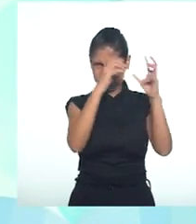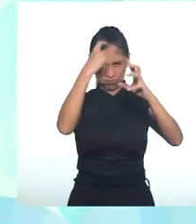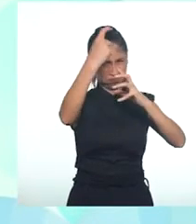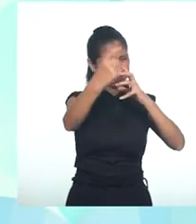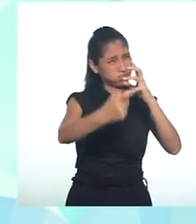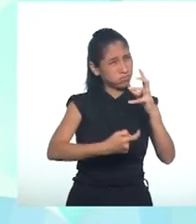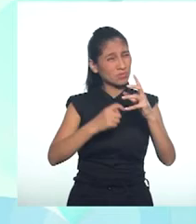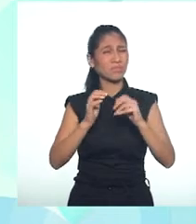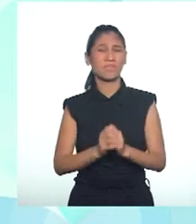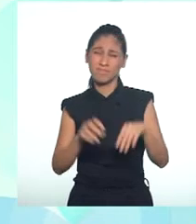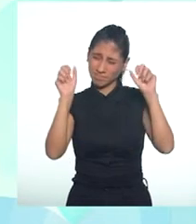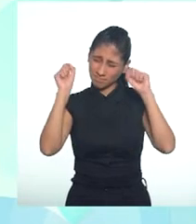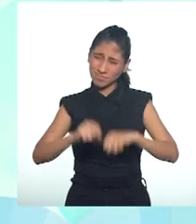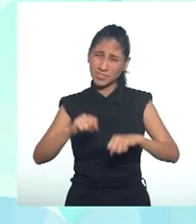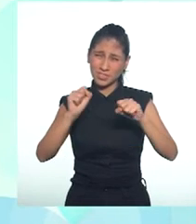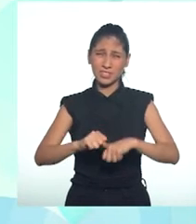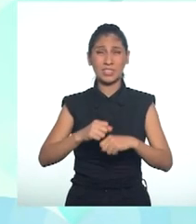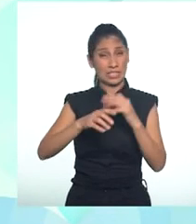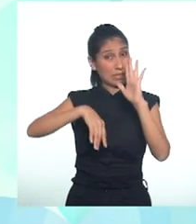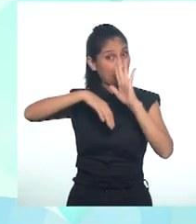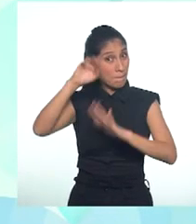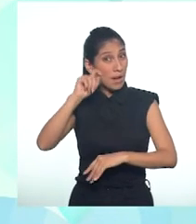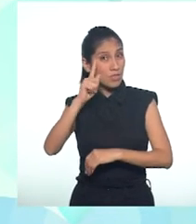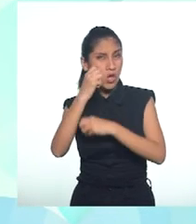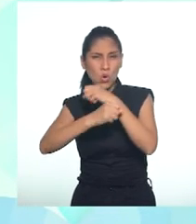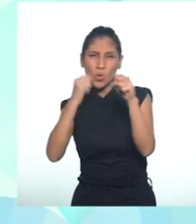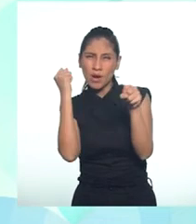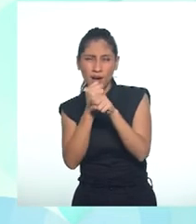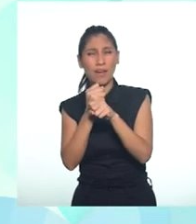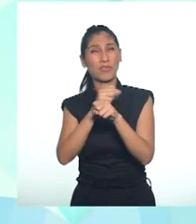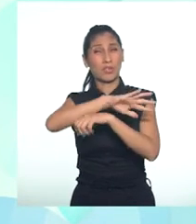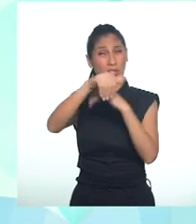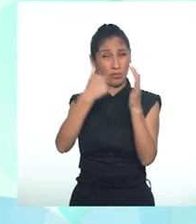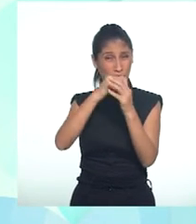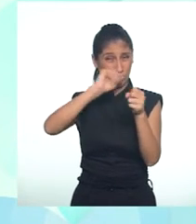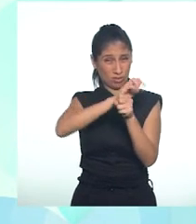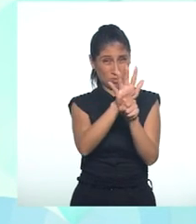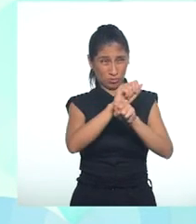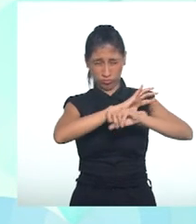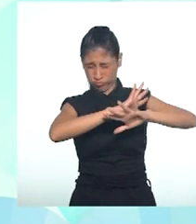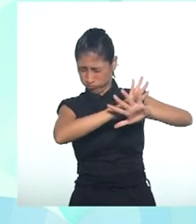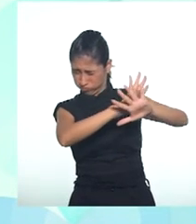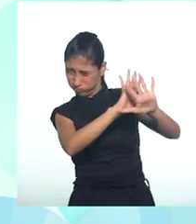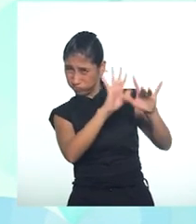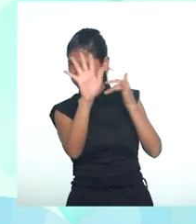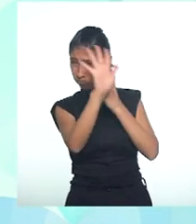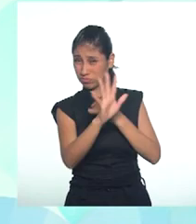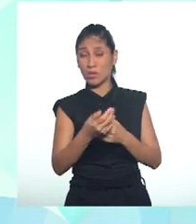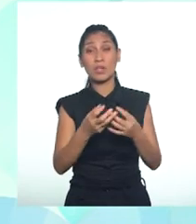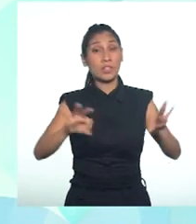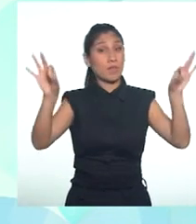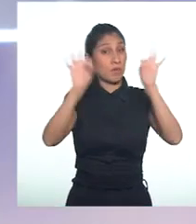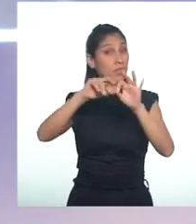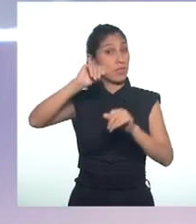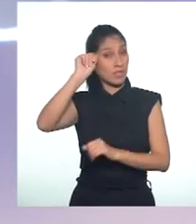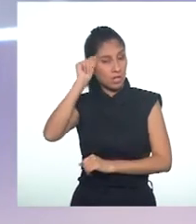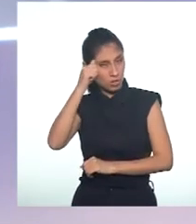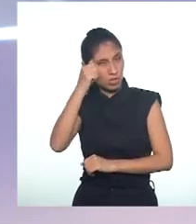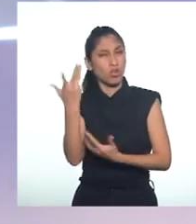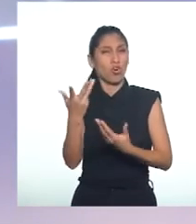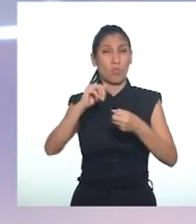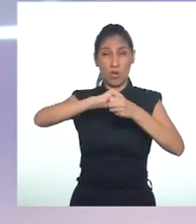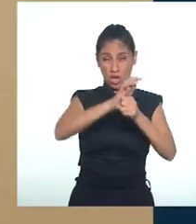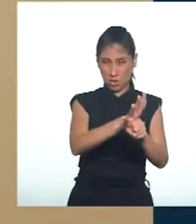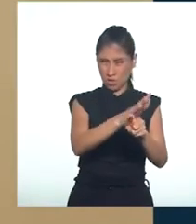de un año luchando contra este virus. Por eso es importante recordar lo que ya sabemos. Primero, ¿cómo